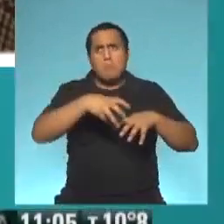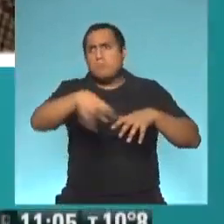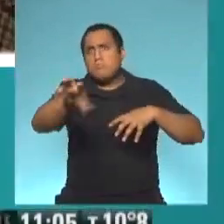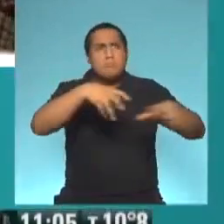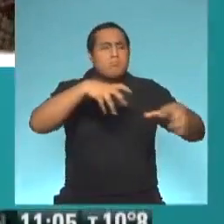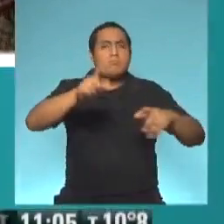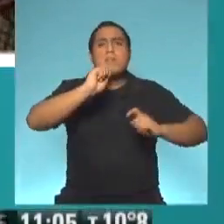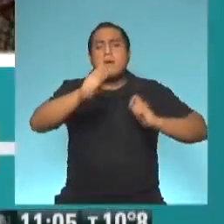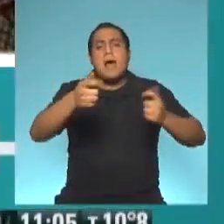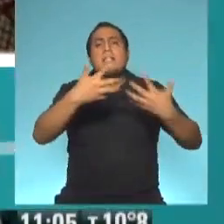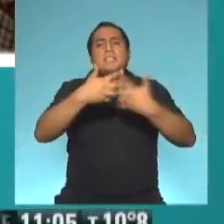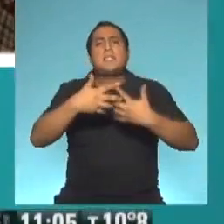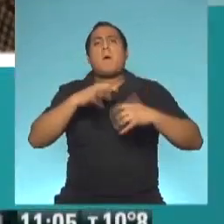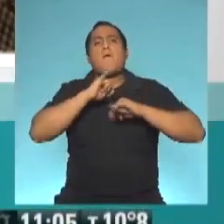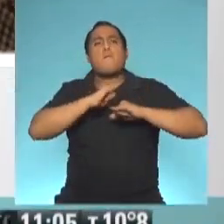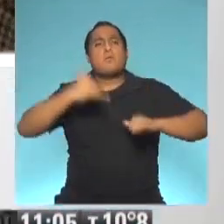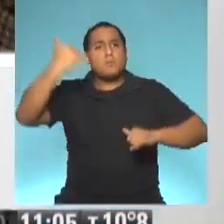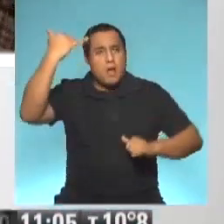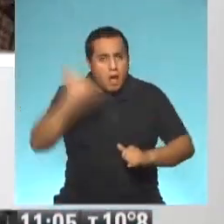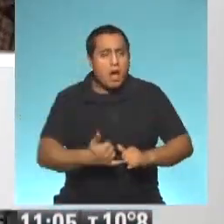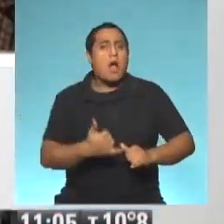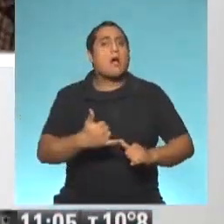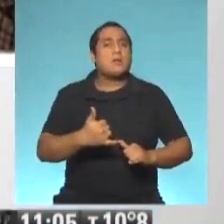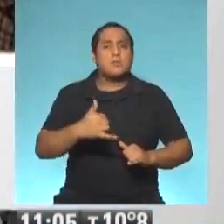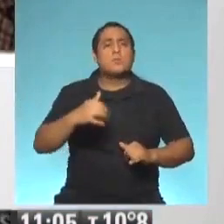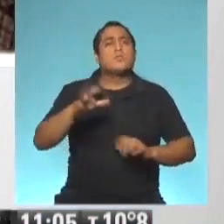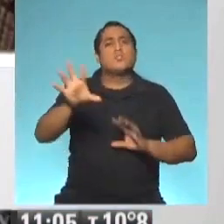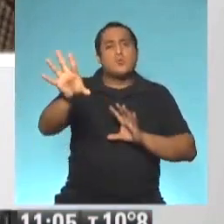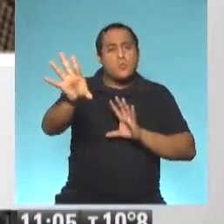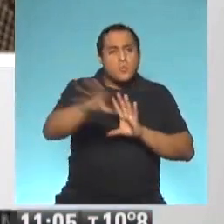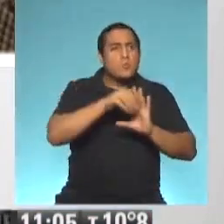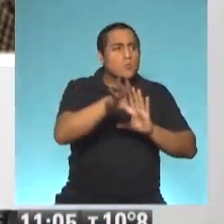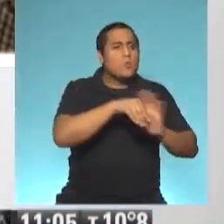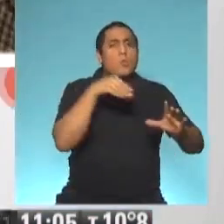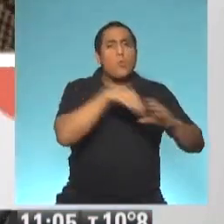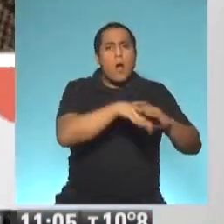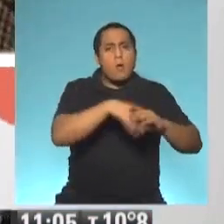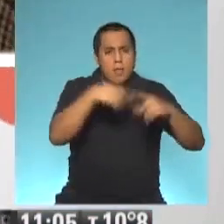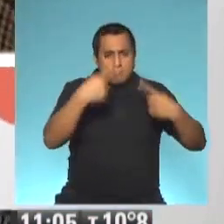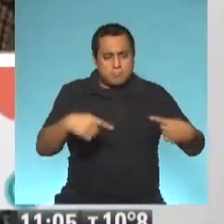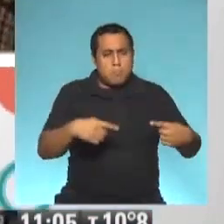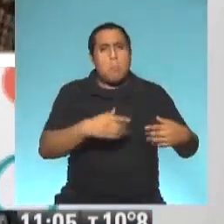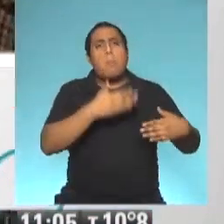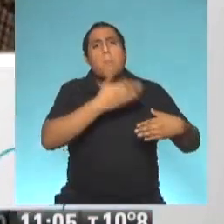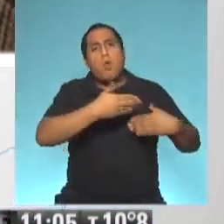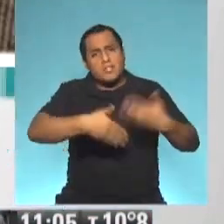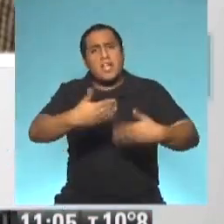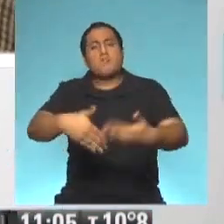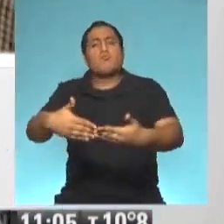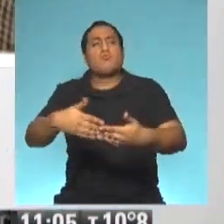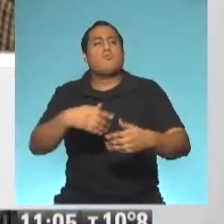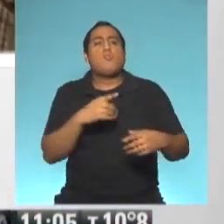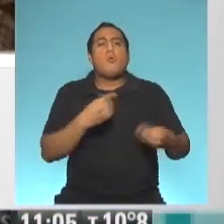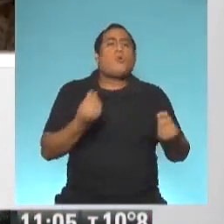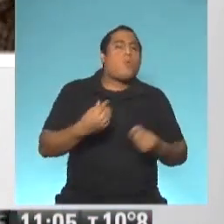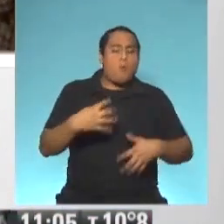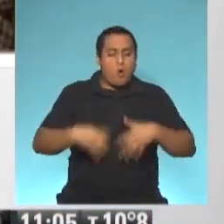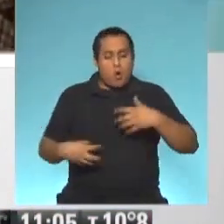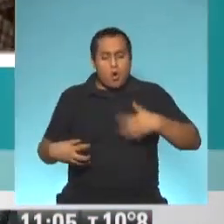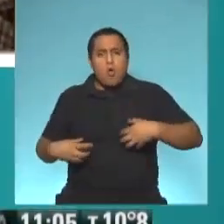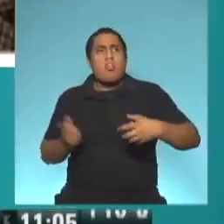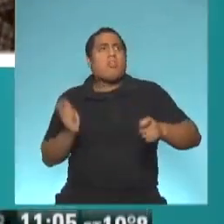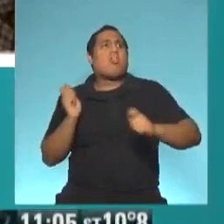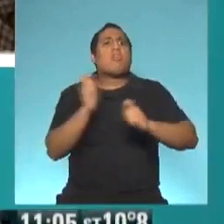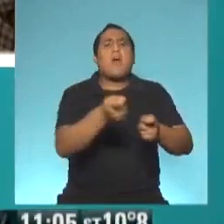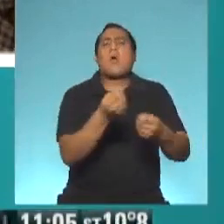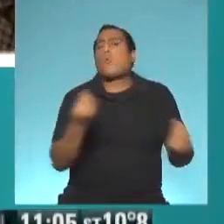sistema de información que registra todos los procesos, que garantiza la trazabilidad donante-receptor